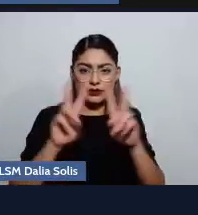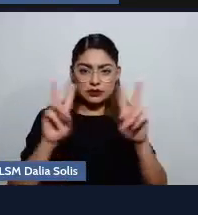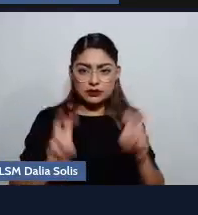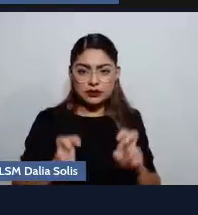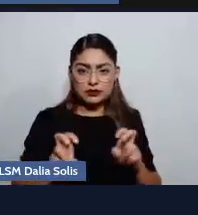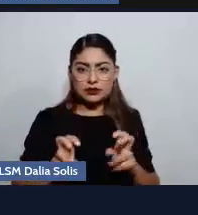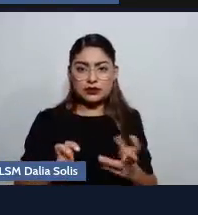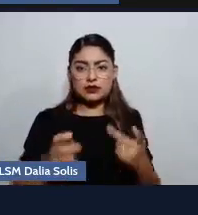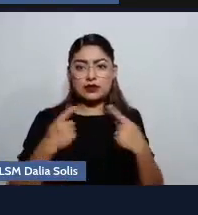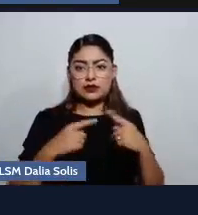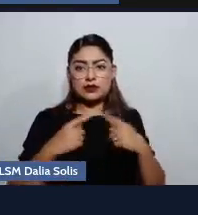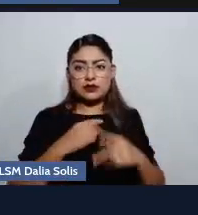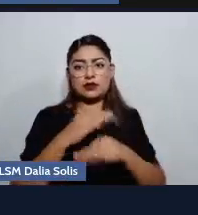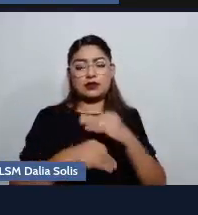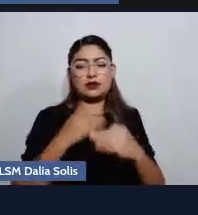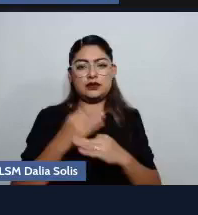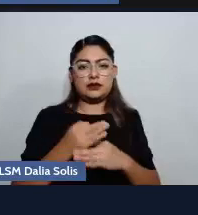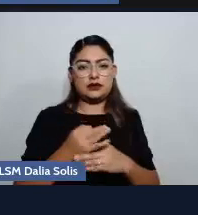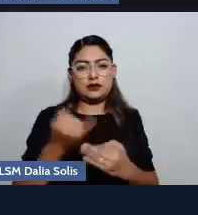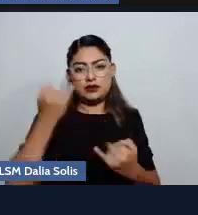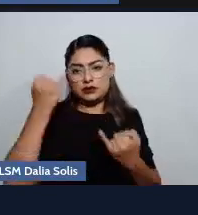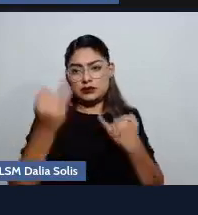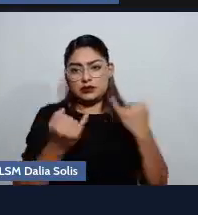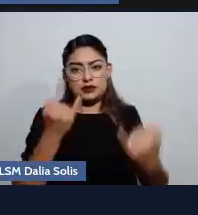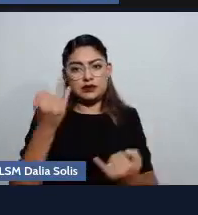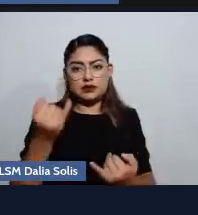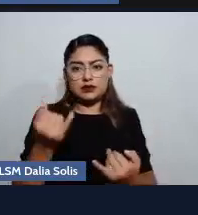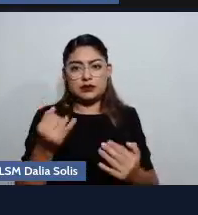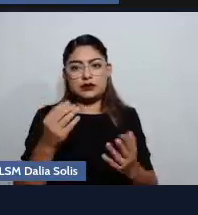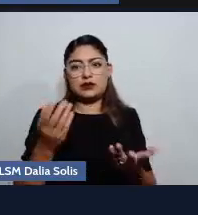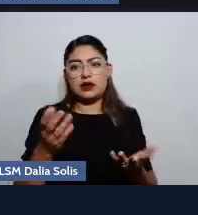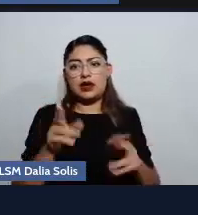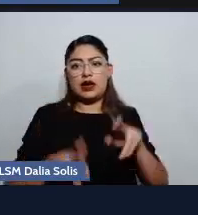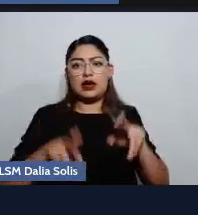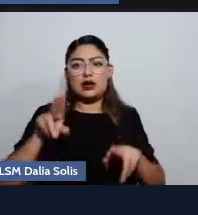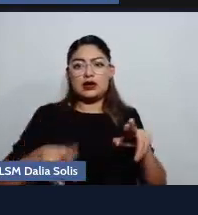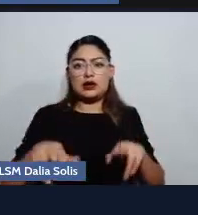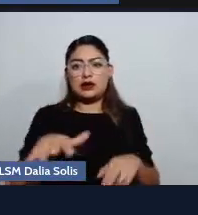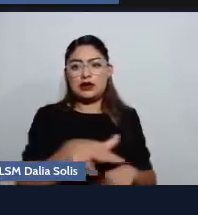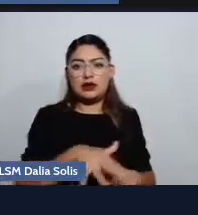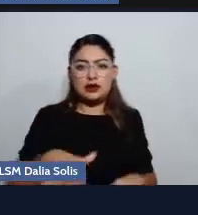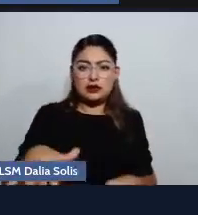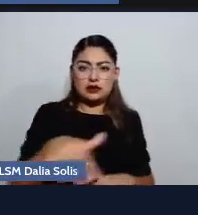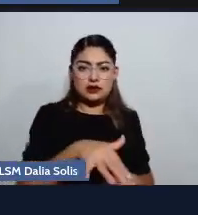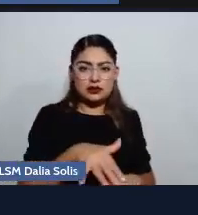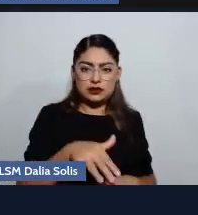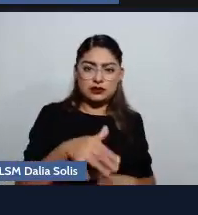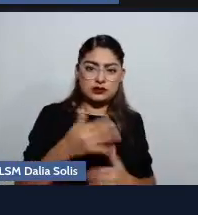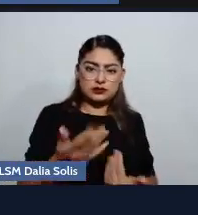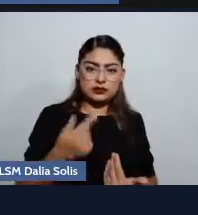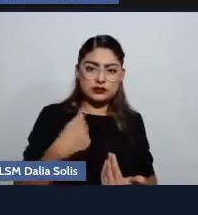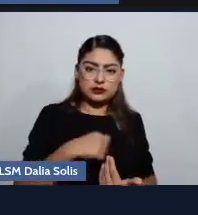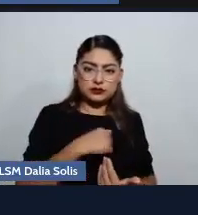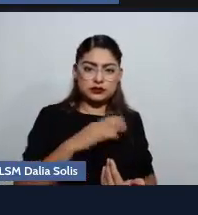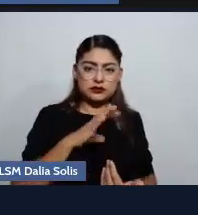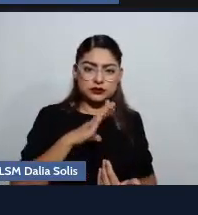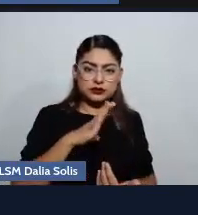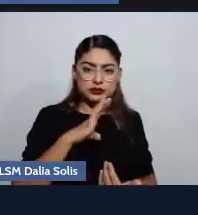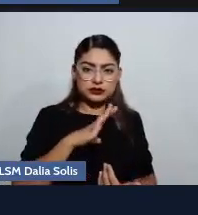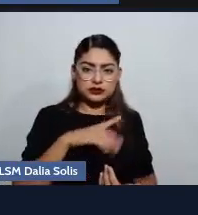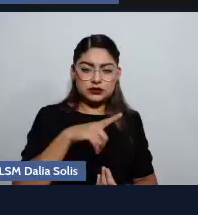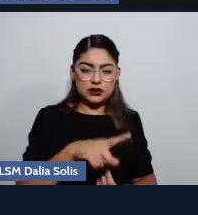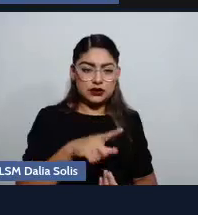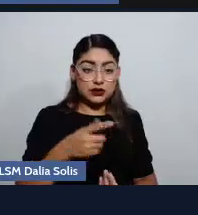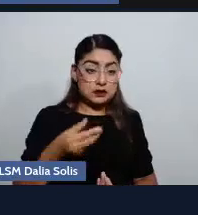a nivel población. O sea, seguimos poniéndole etiquetas a una persona que va a